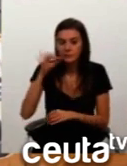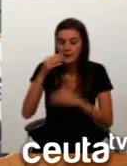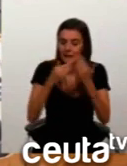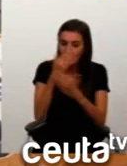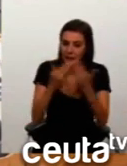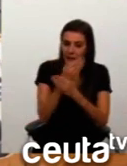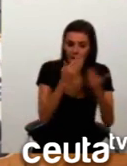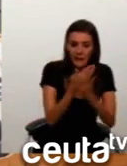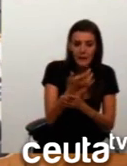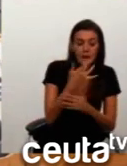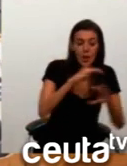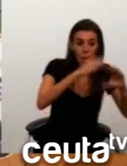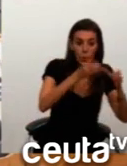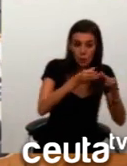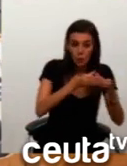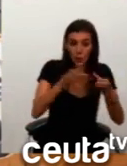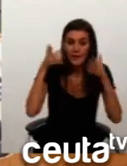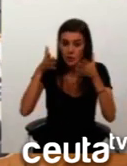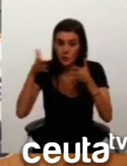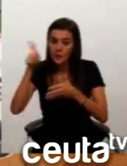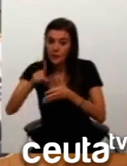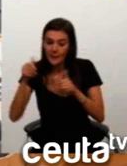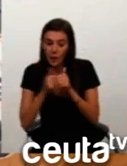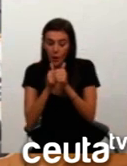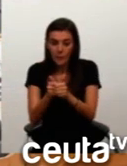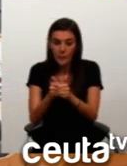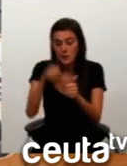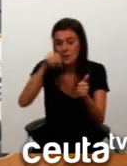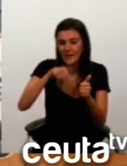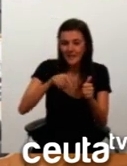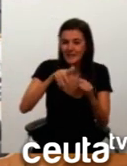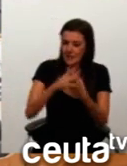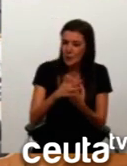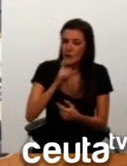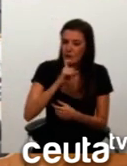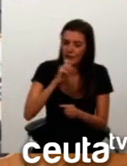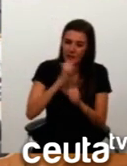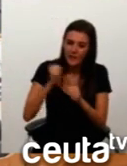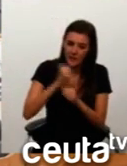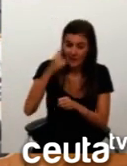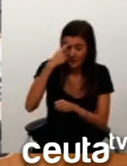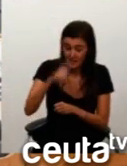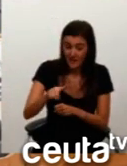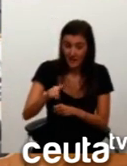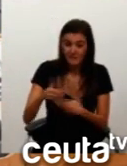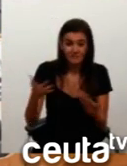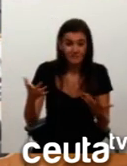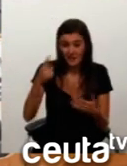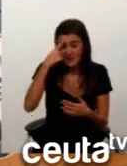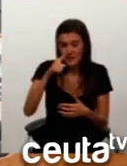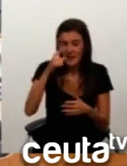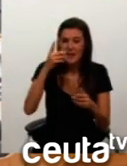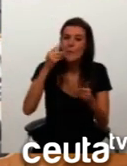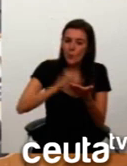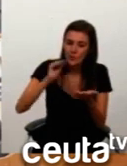día, tanto los grupos como los asesores que nos acompañan en esta difícil labor y que usted sabe que en